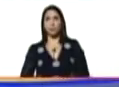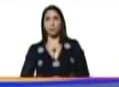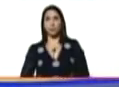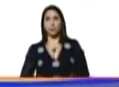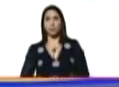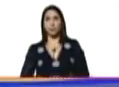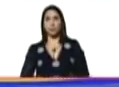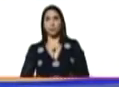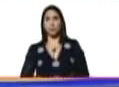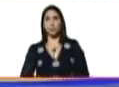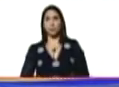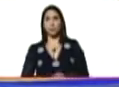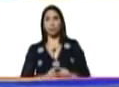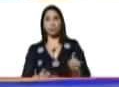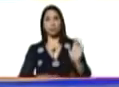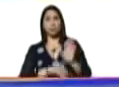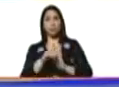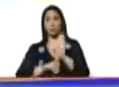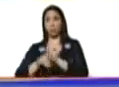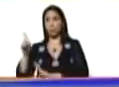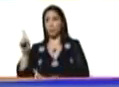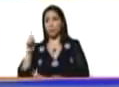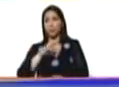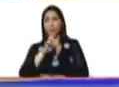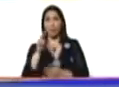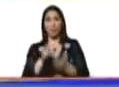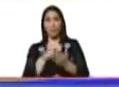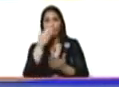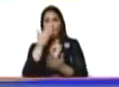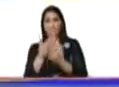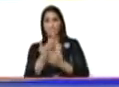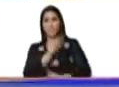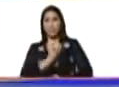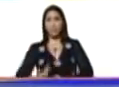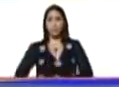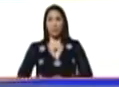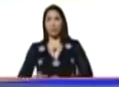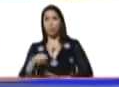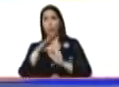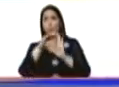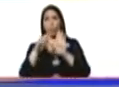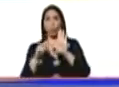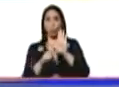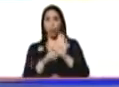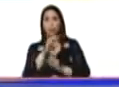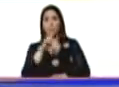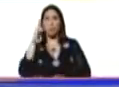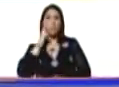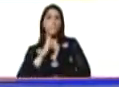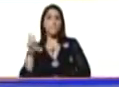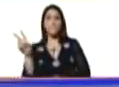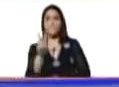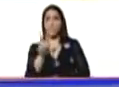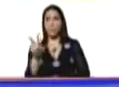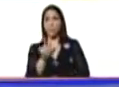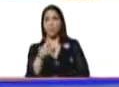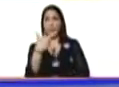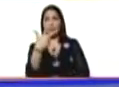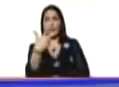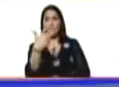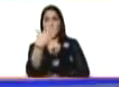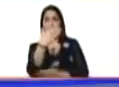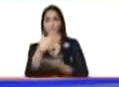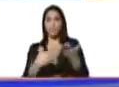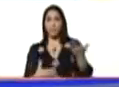Para el desarrollo nacional ante el presidente constitucional de la República Bolivariana de Venezuela. Son 3 capítulos